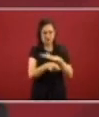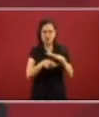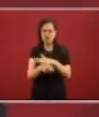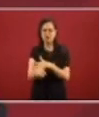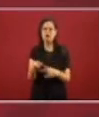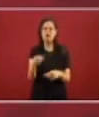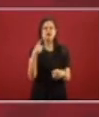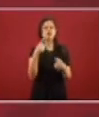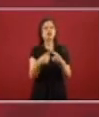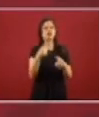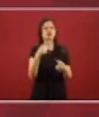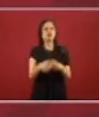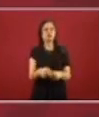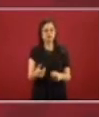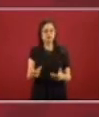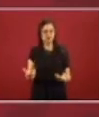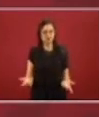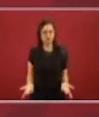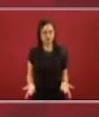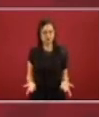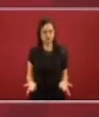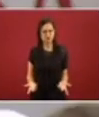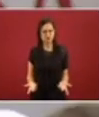Una gran diferencia.